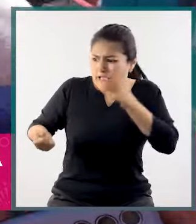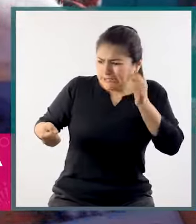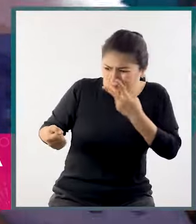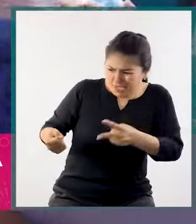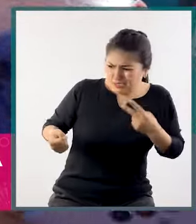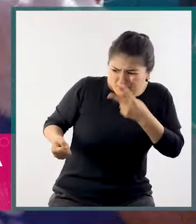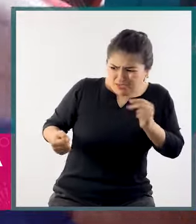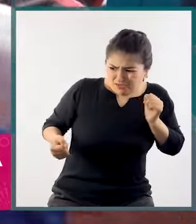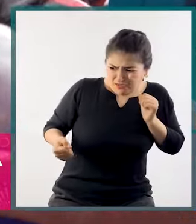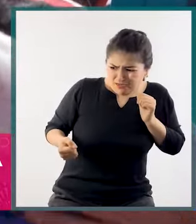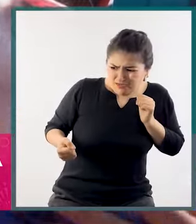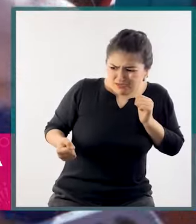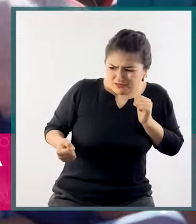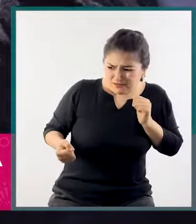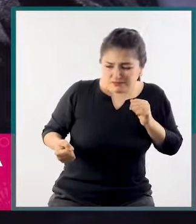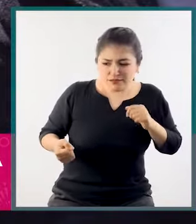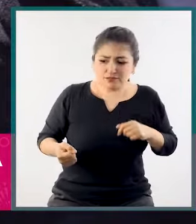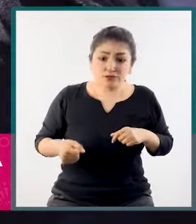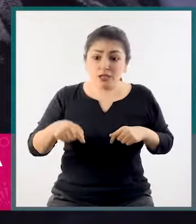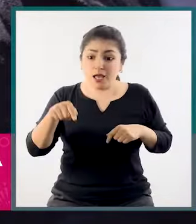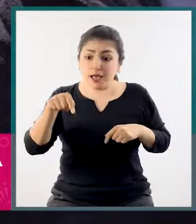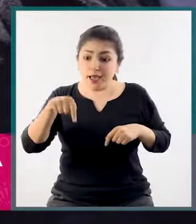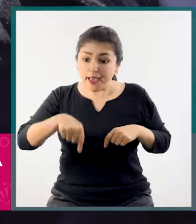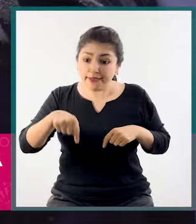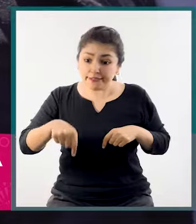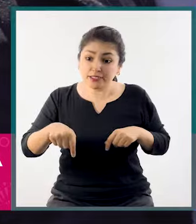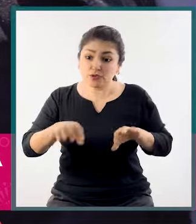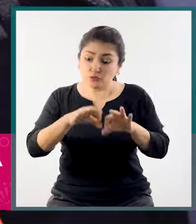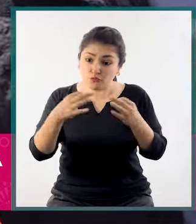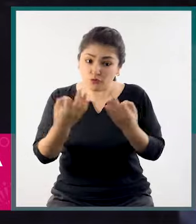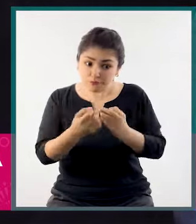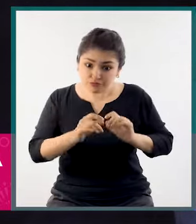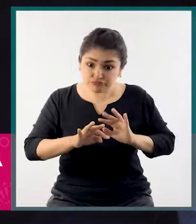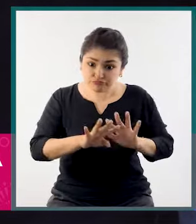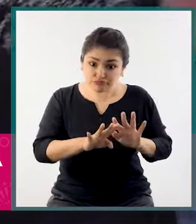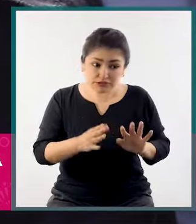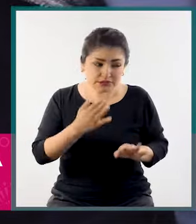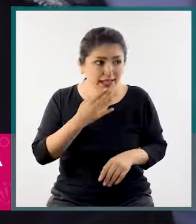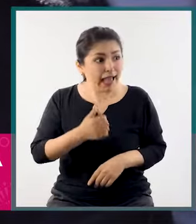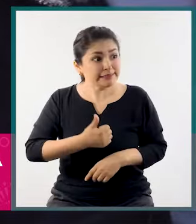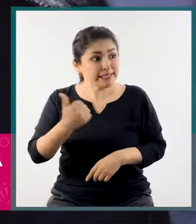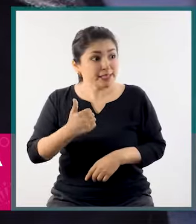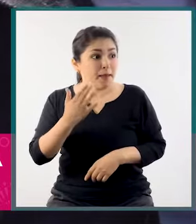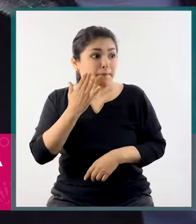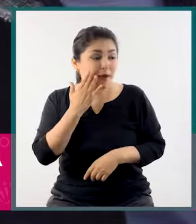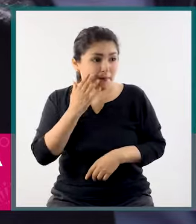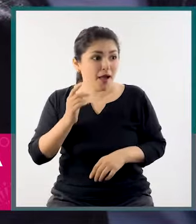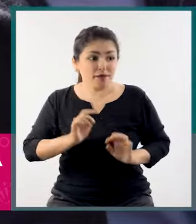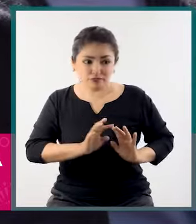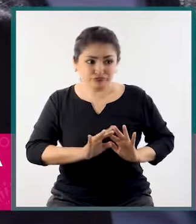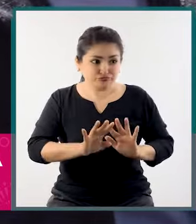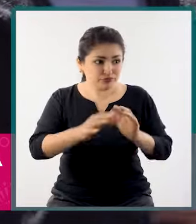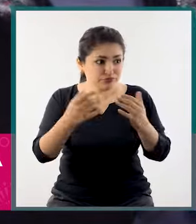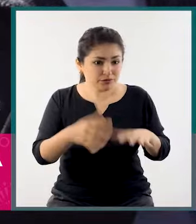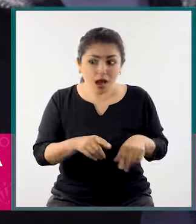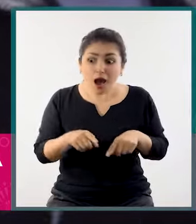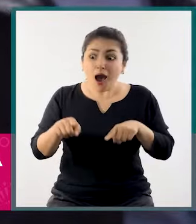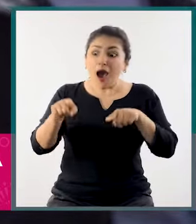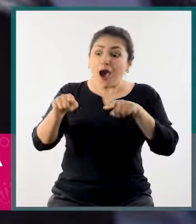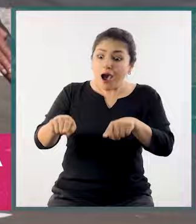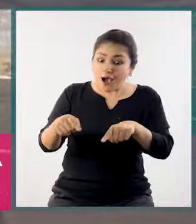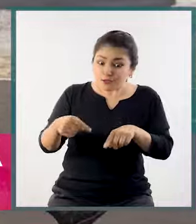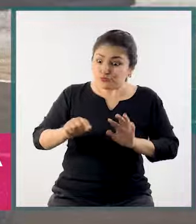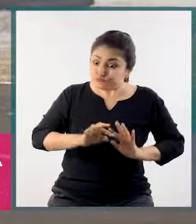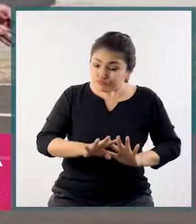tranquilo. Ah, ya ve. ¿Alguien de tu familia está desfilando ahorita? Sí, ella, mi mamá, es docente. Justo acaba de desfilar. ¡Ay,